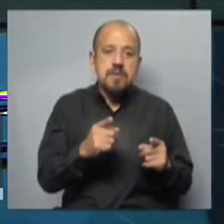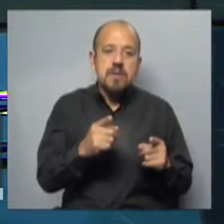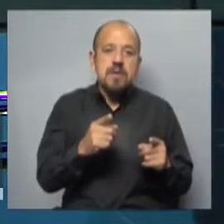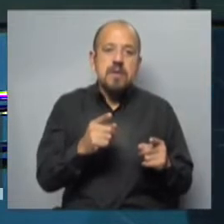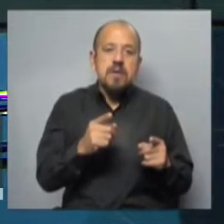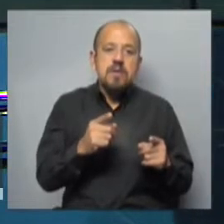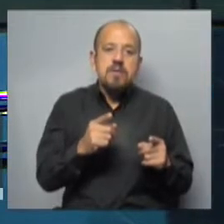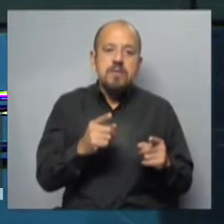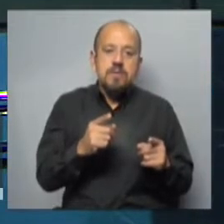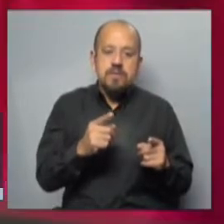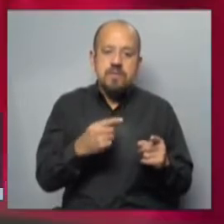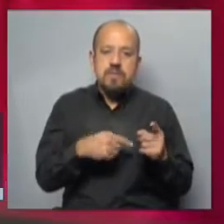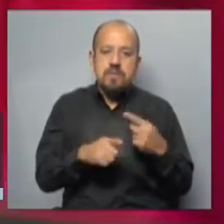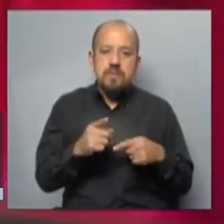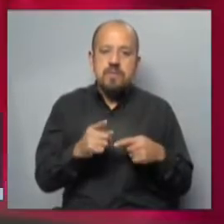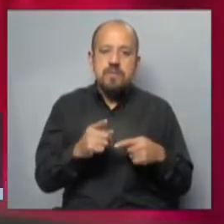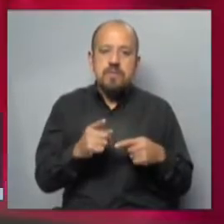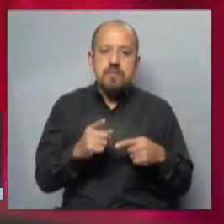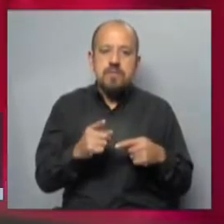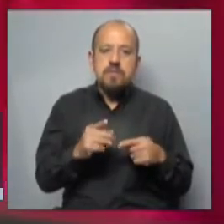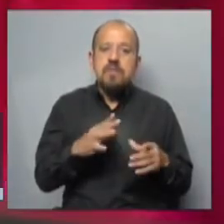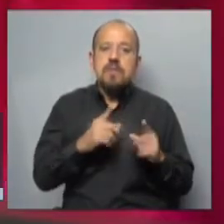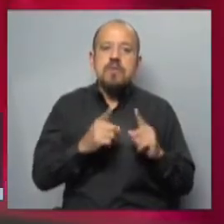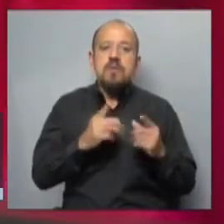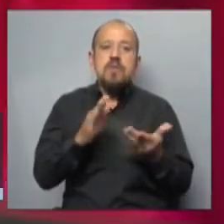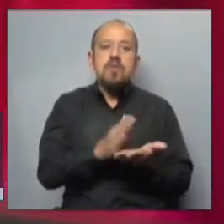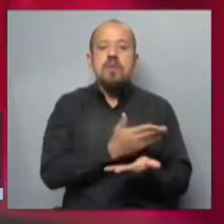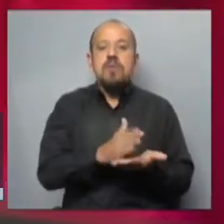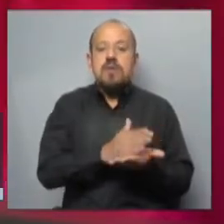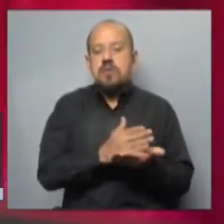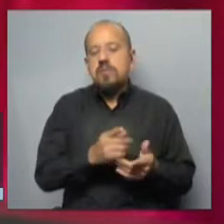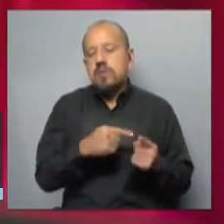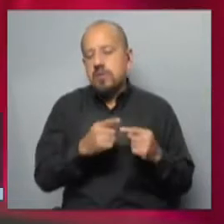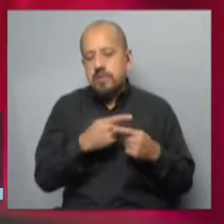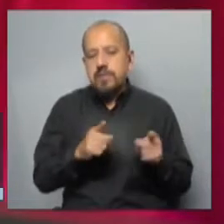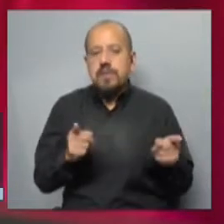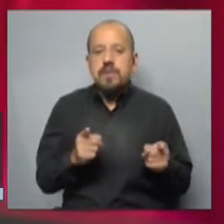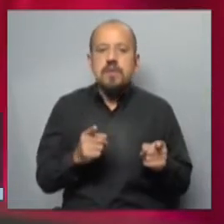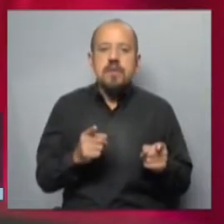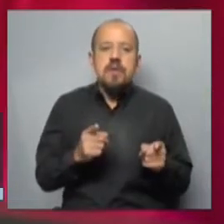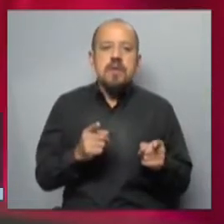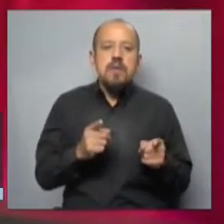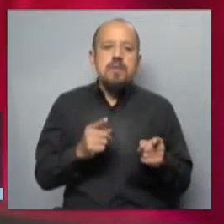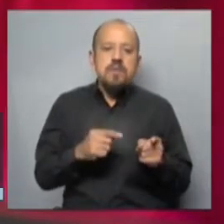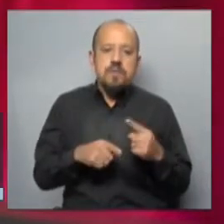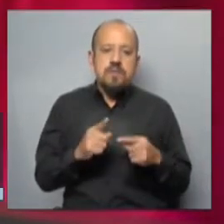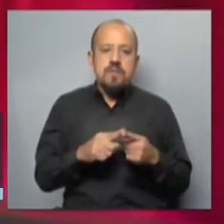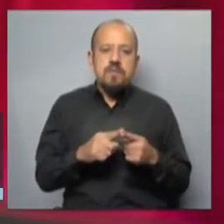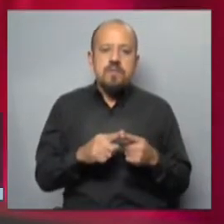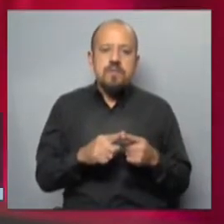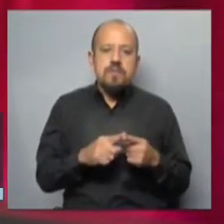también las personas con superdotación sufren discriminación en la escuela pero eso sería otro para para otro panel con otros